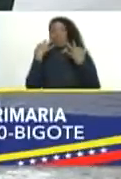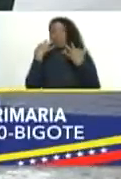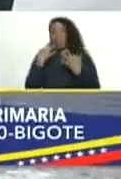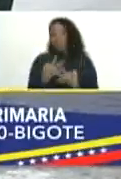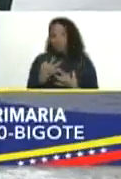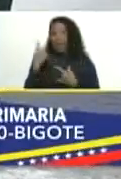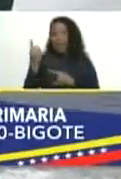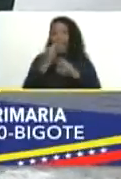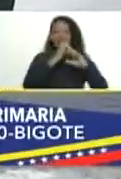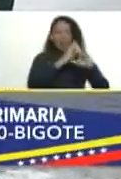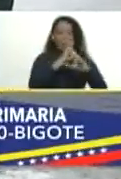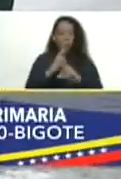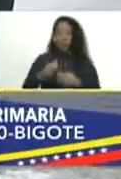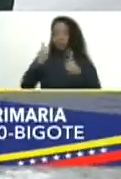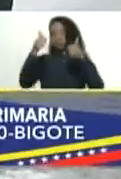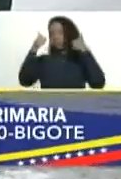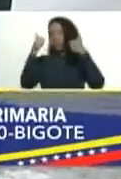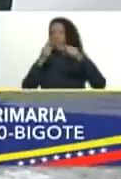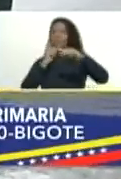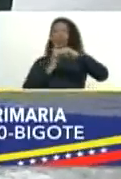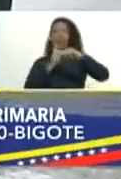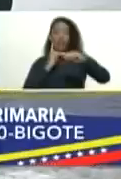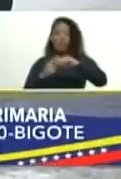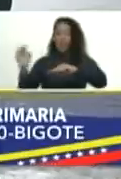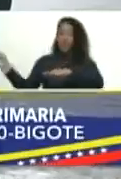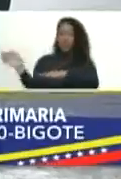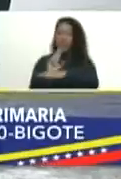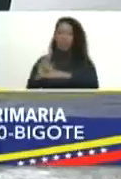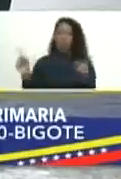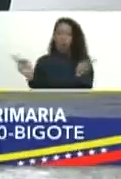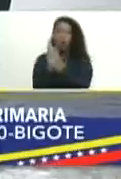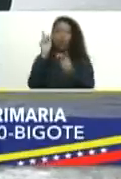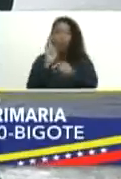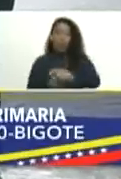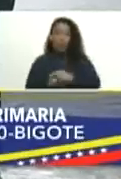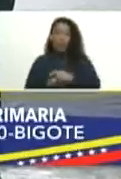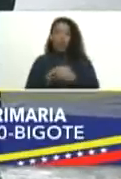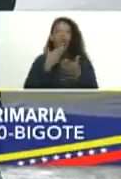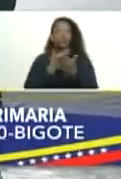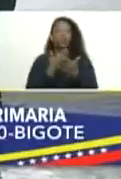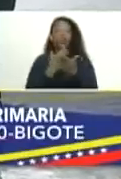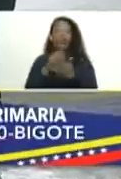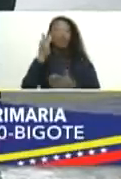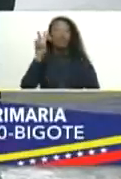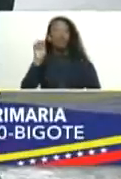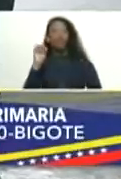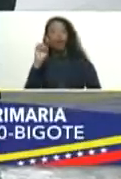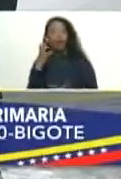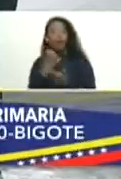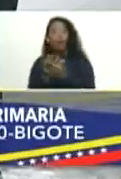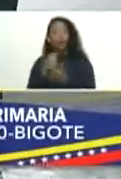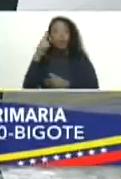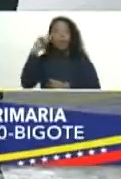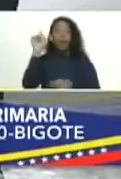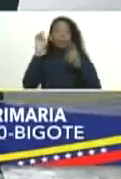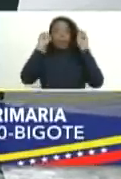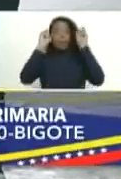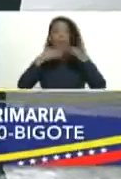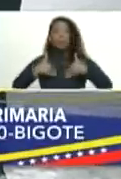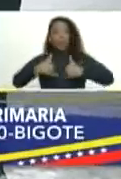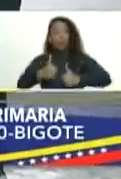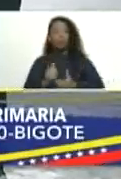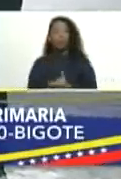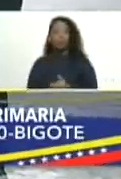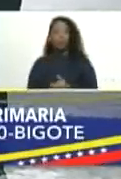una respuesta rápida en tiempo real a las solicitudes del BNAP, del 1x10 del buen gobierno en materia de salud.